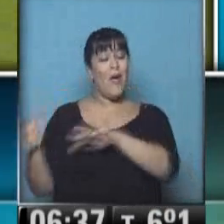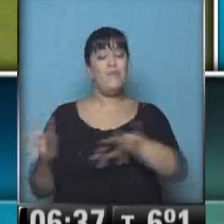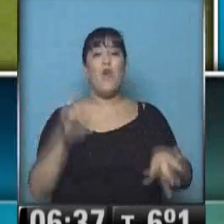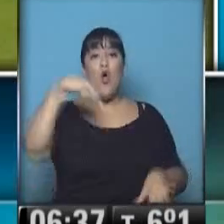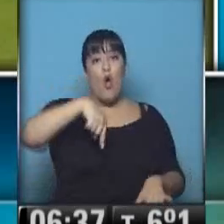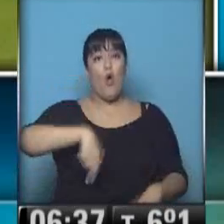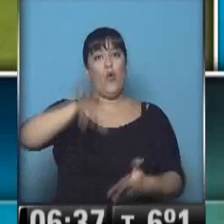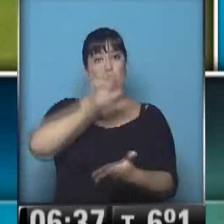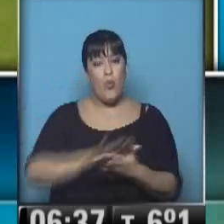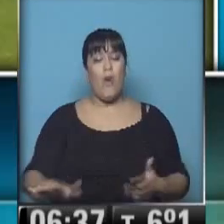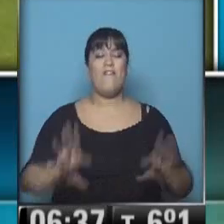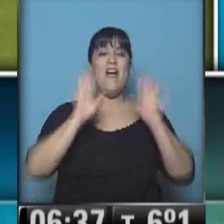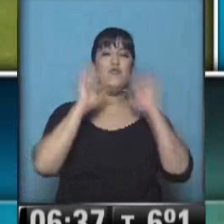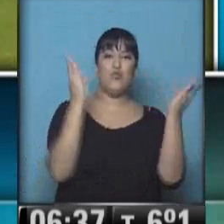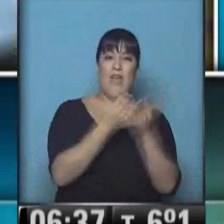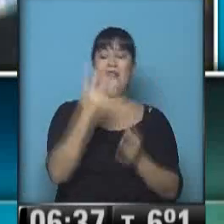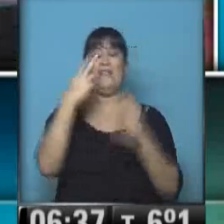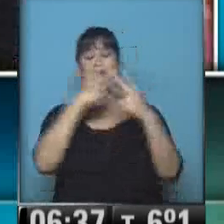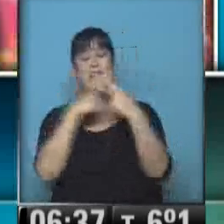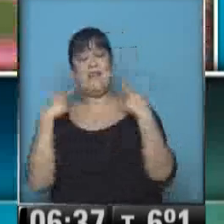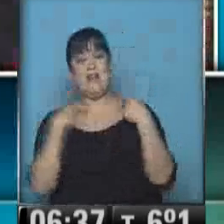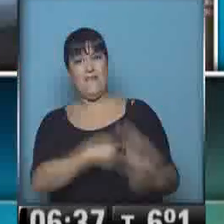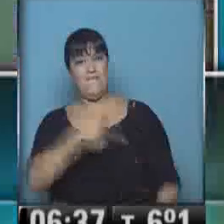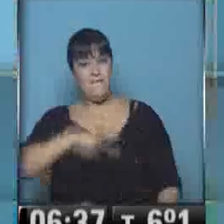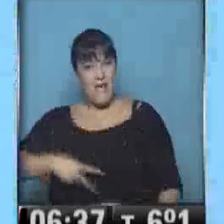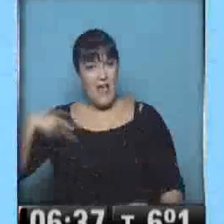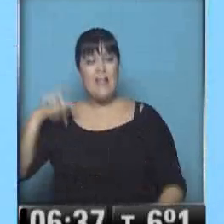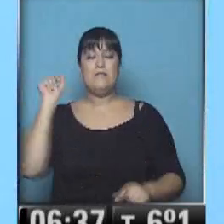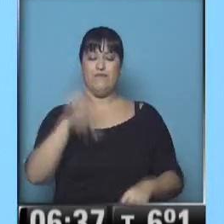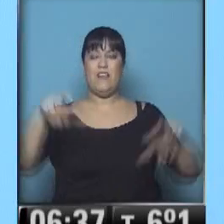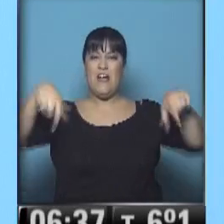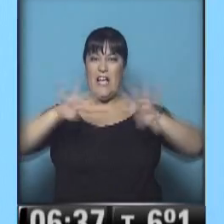nueva fecha Estudiantes y Vélez en La Plata.